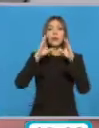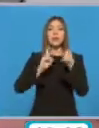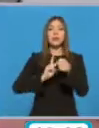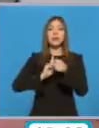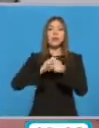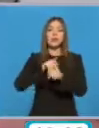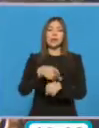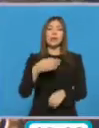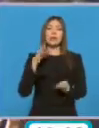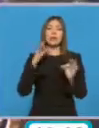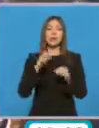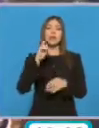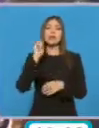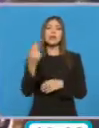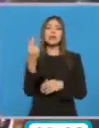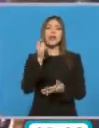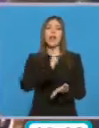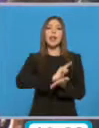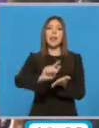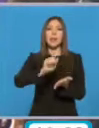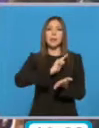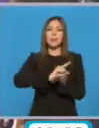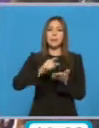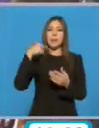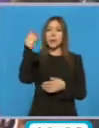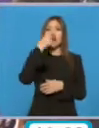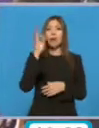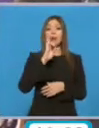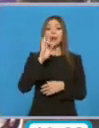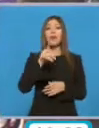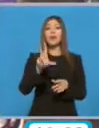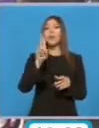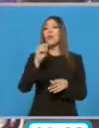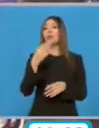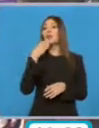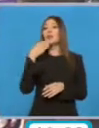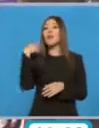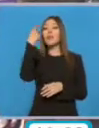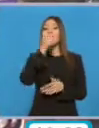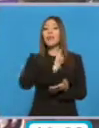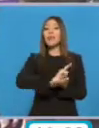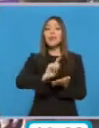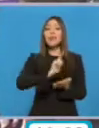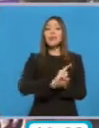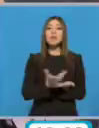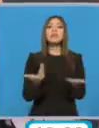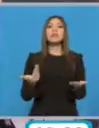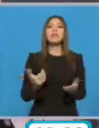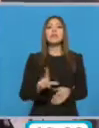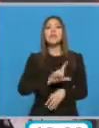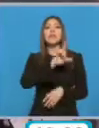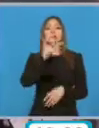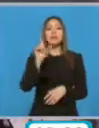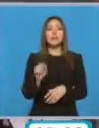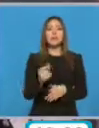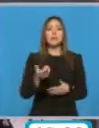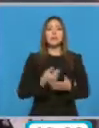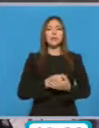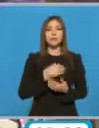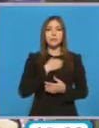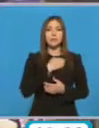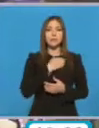en perfecto estado, es la higiene. Muy bien. Si nosotros no tenemos una perfecta higiene, ¿qué va a pasar? Que